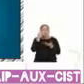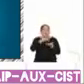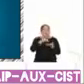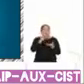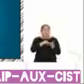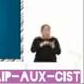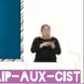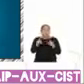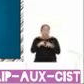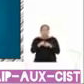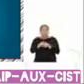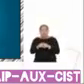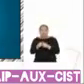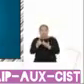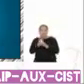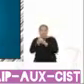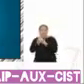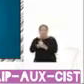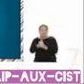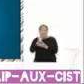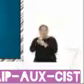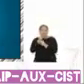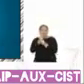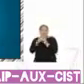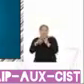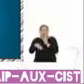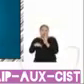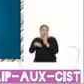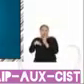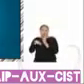también podrás tener más beneficios laborales. Por ejemplo,